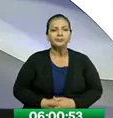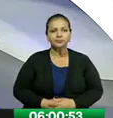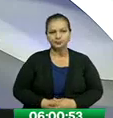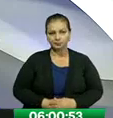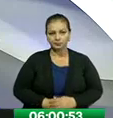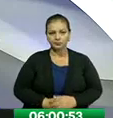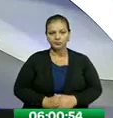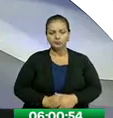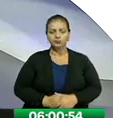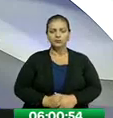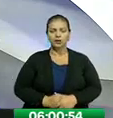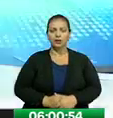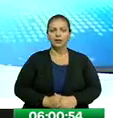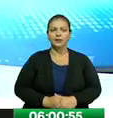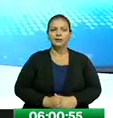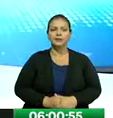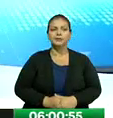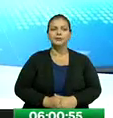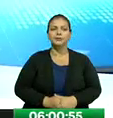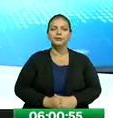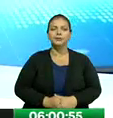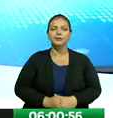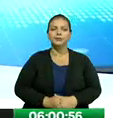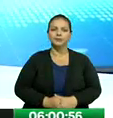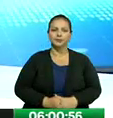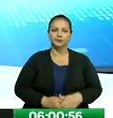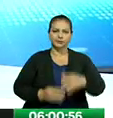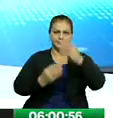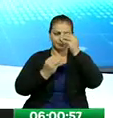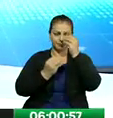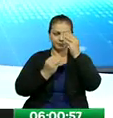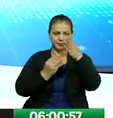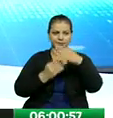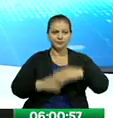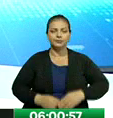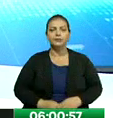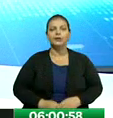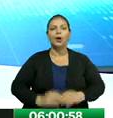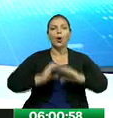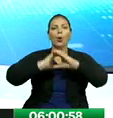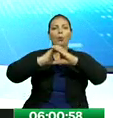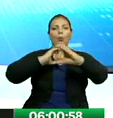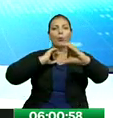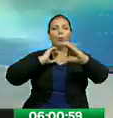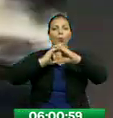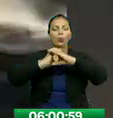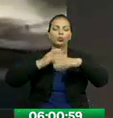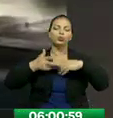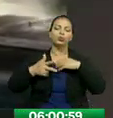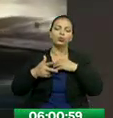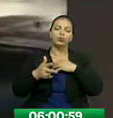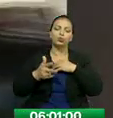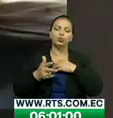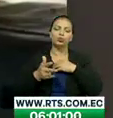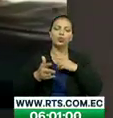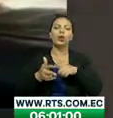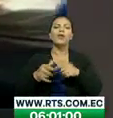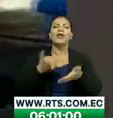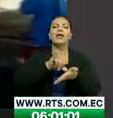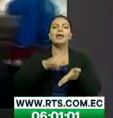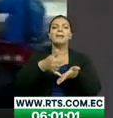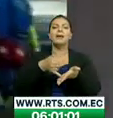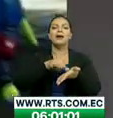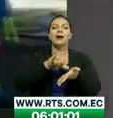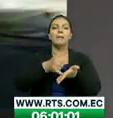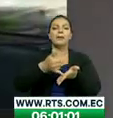lado también sale humo, hermano. Un bus interprovincial que se dirigía a Ipijapa se incendió